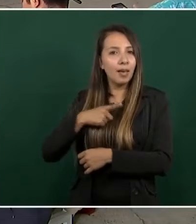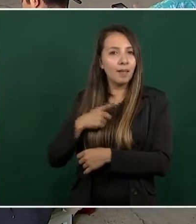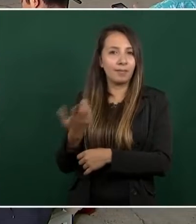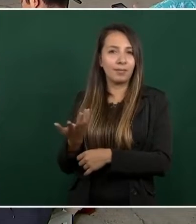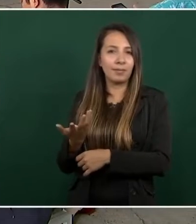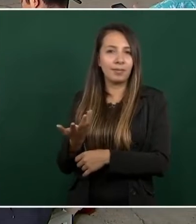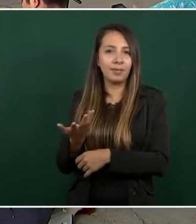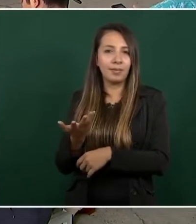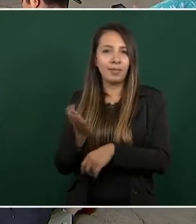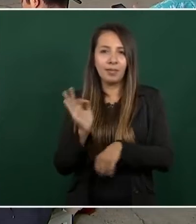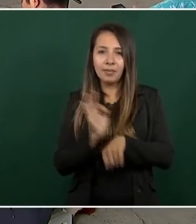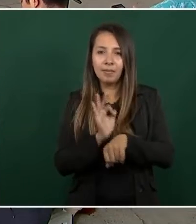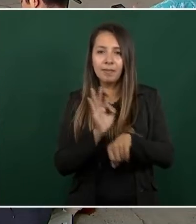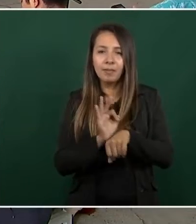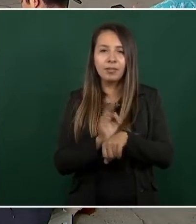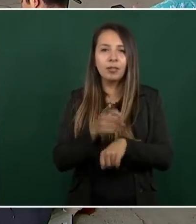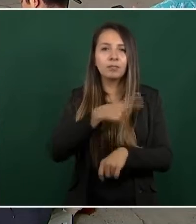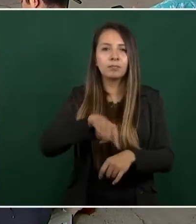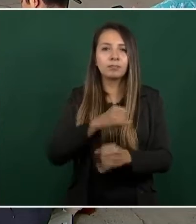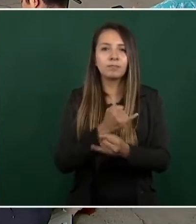nuestra soberanía,